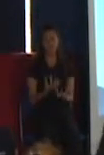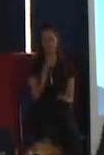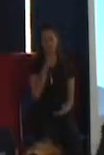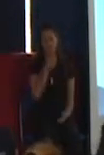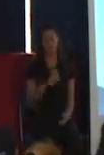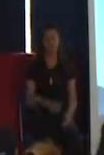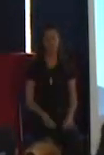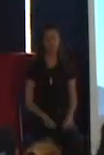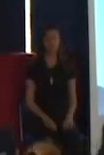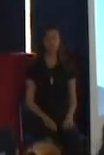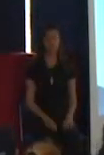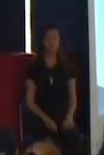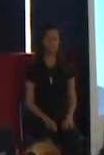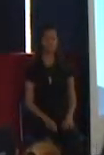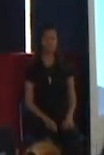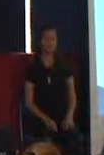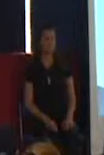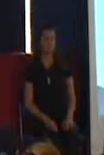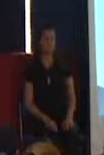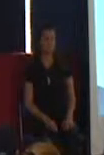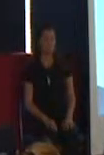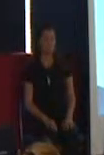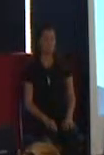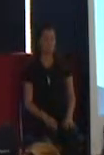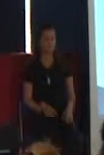ninguna de sus funciones.